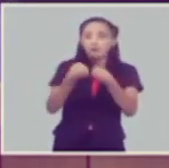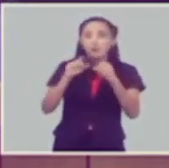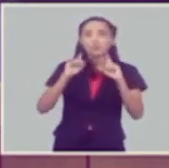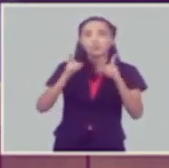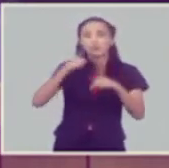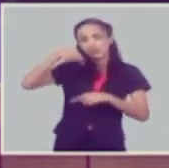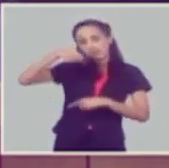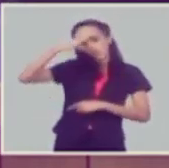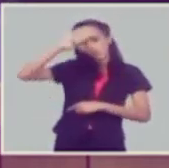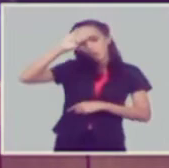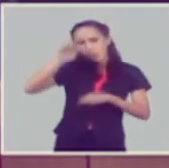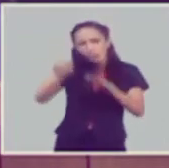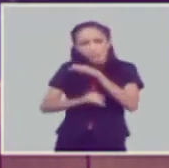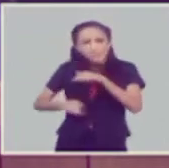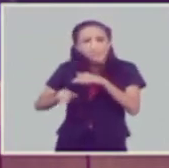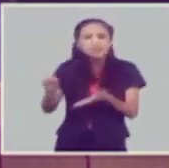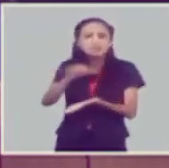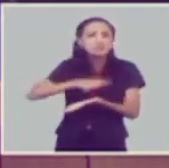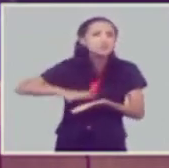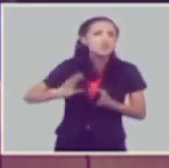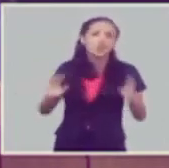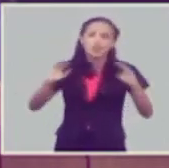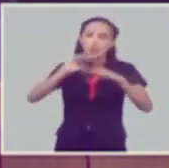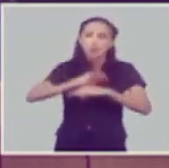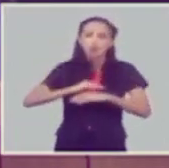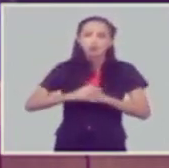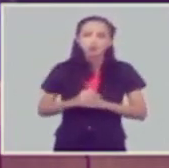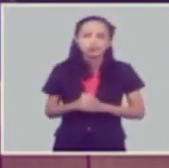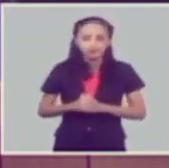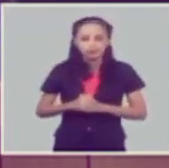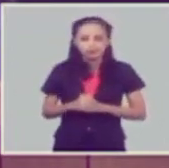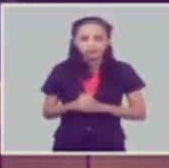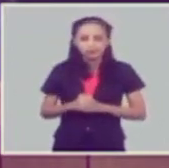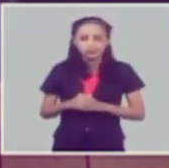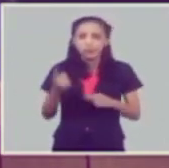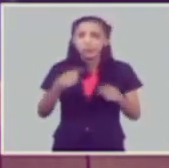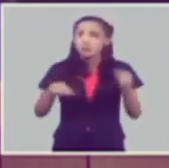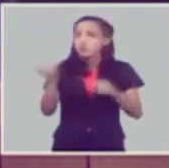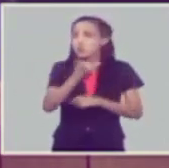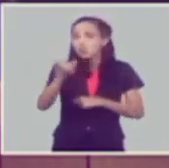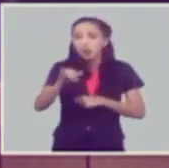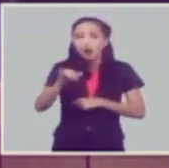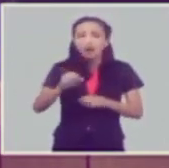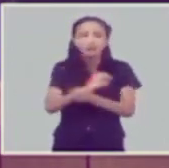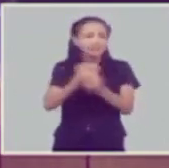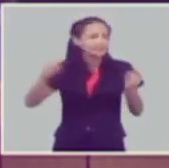sin base social. Y como telón de fondo, acciones terroristas,